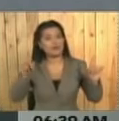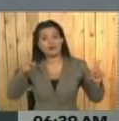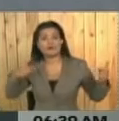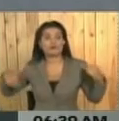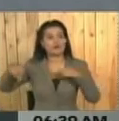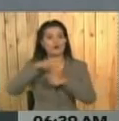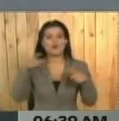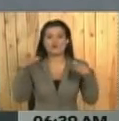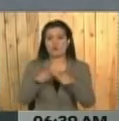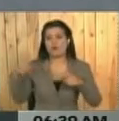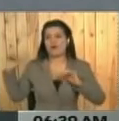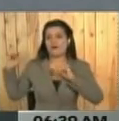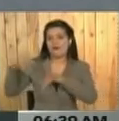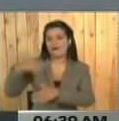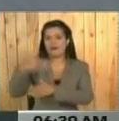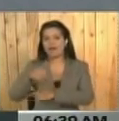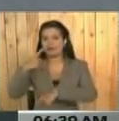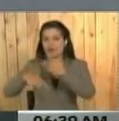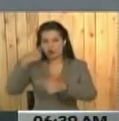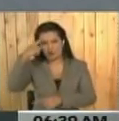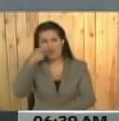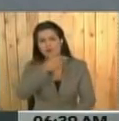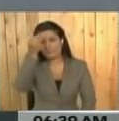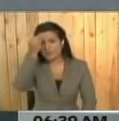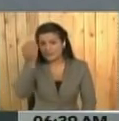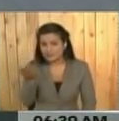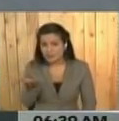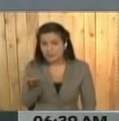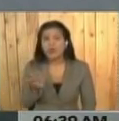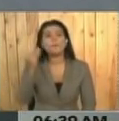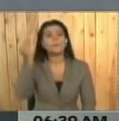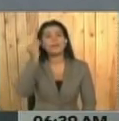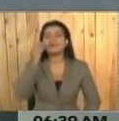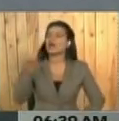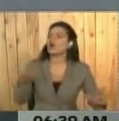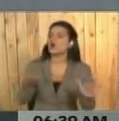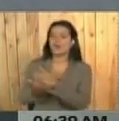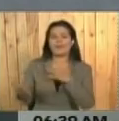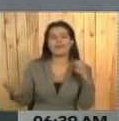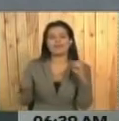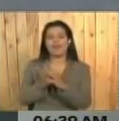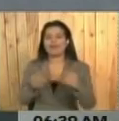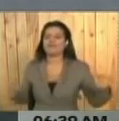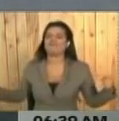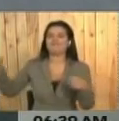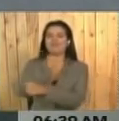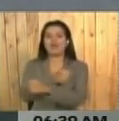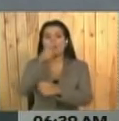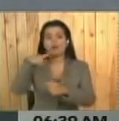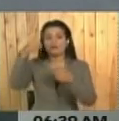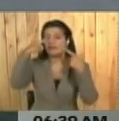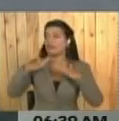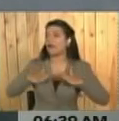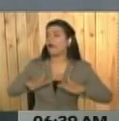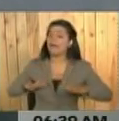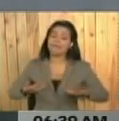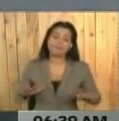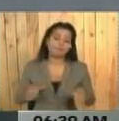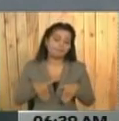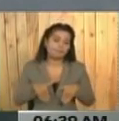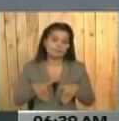calle todos los días no Pensarán ellos que que van a dar un golpe de estado en Venezuela y el pueblo chavista se va a quedar con los brazos cruzados